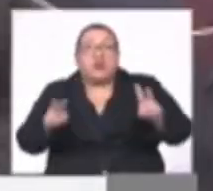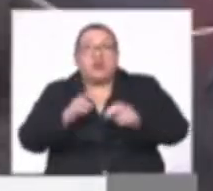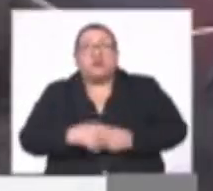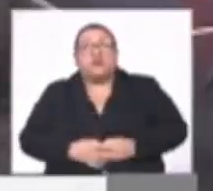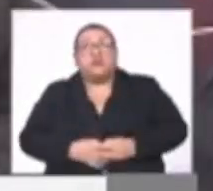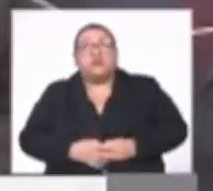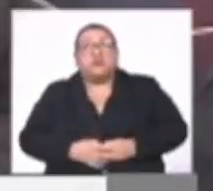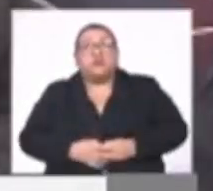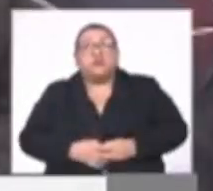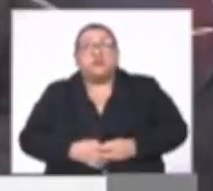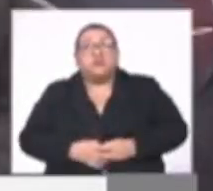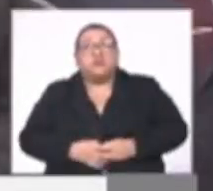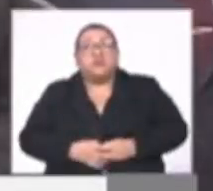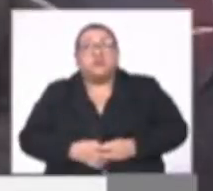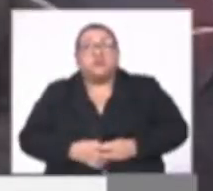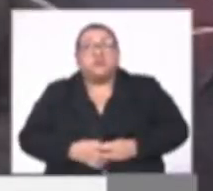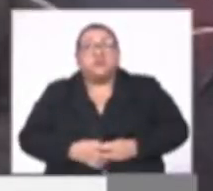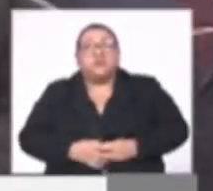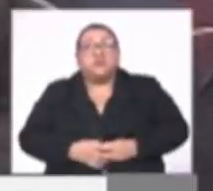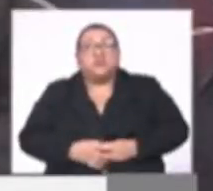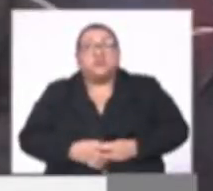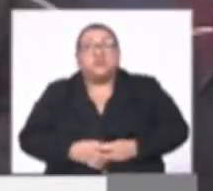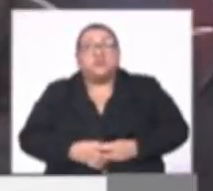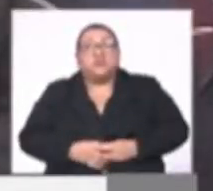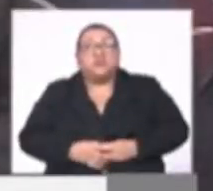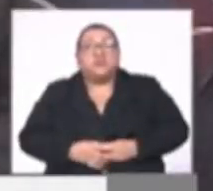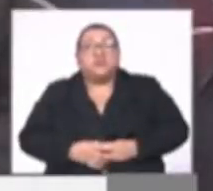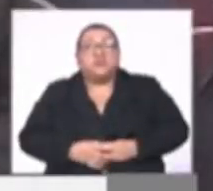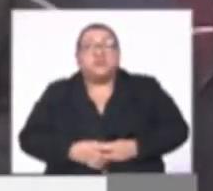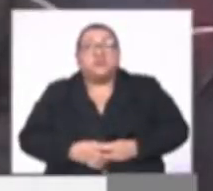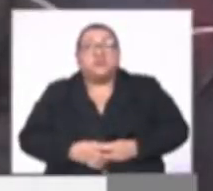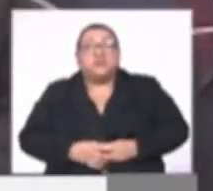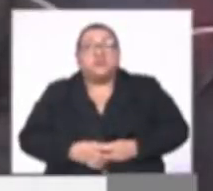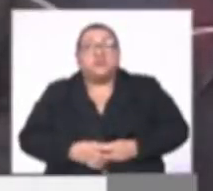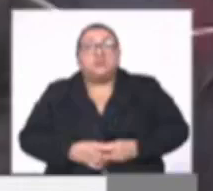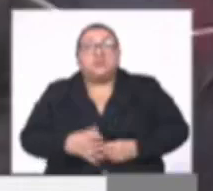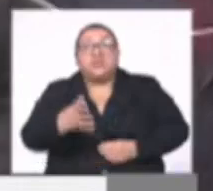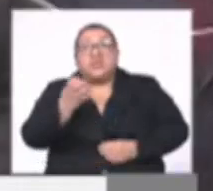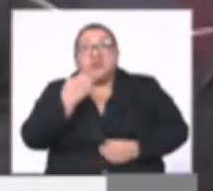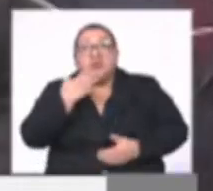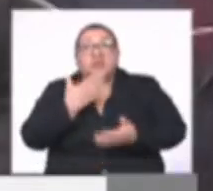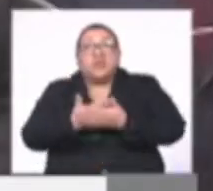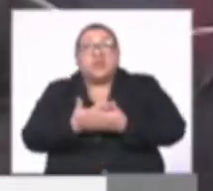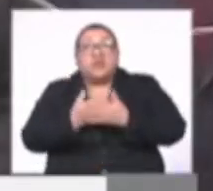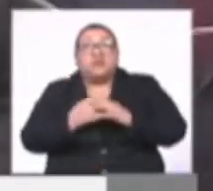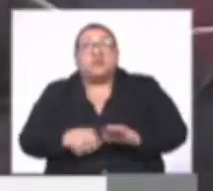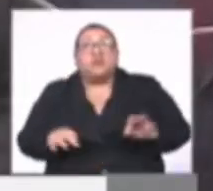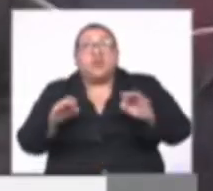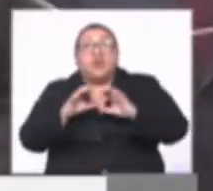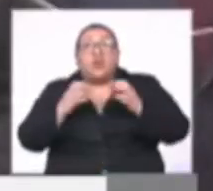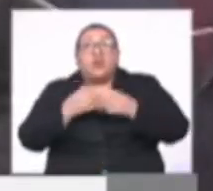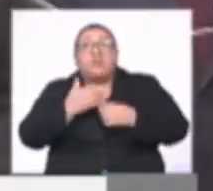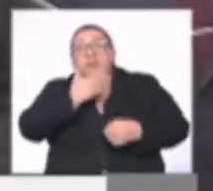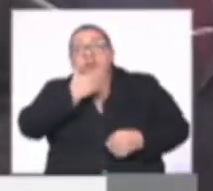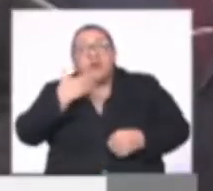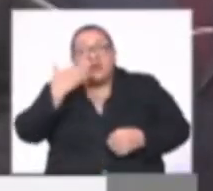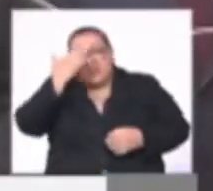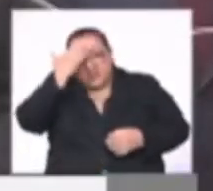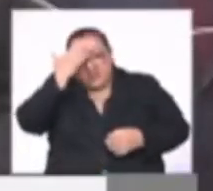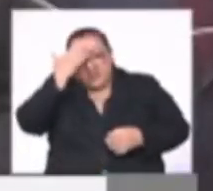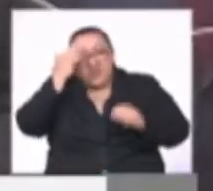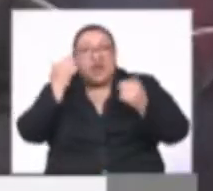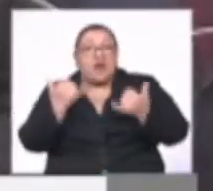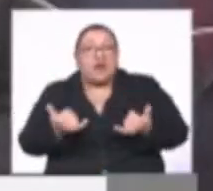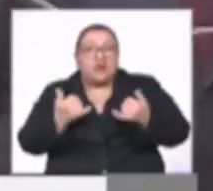Quiero agradecer a nuestro Congreso de la República por celebrar uno de los mejores días o el mejor